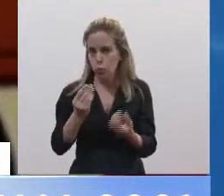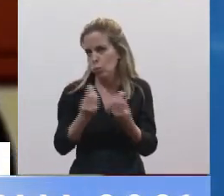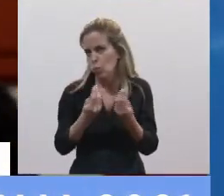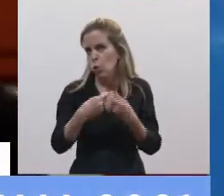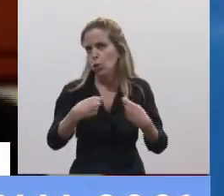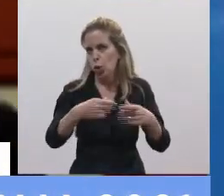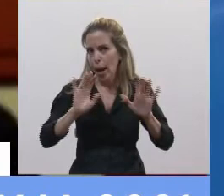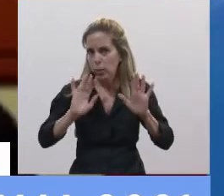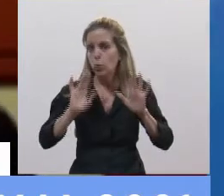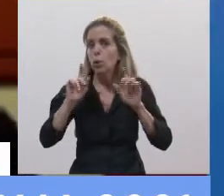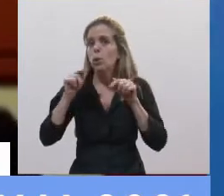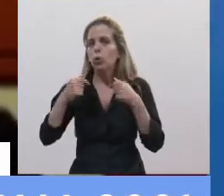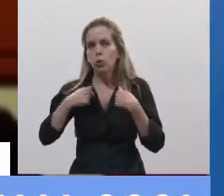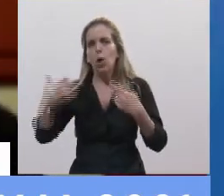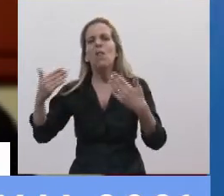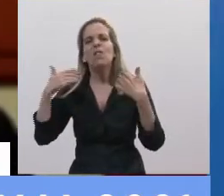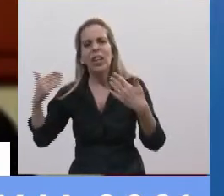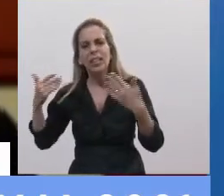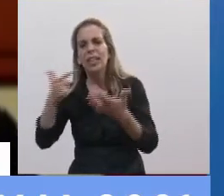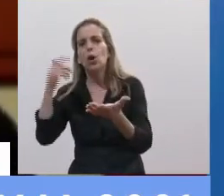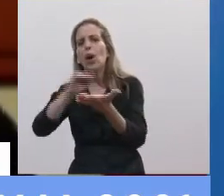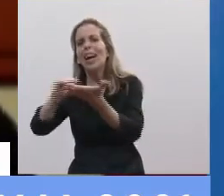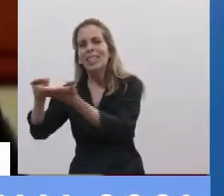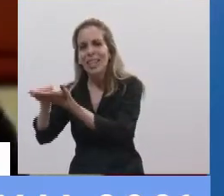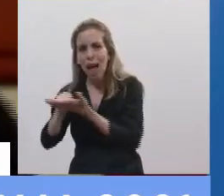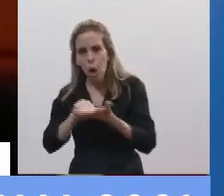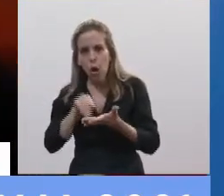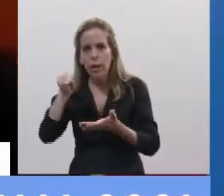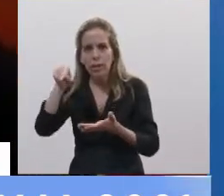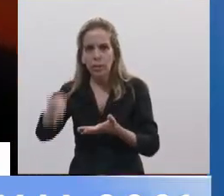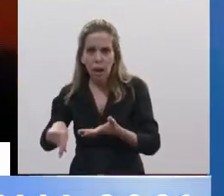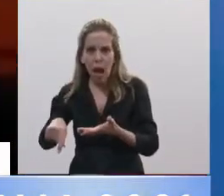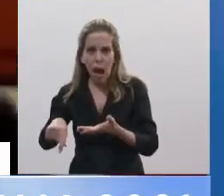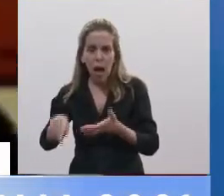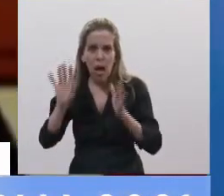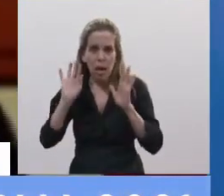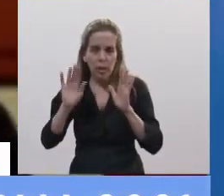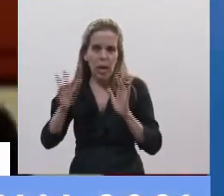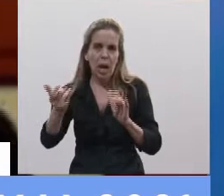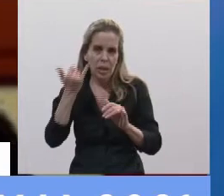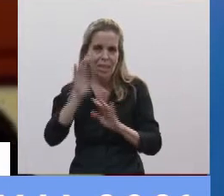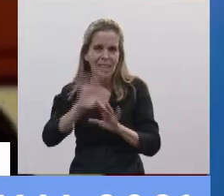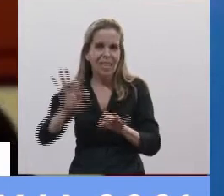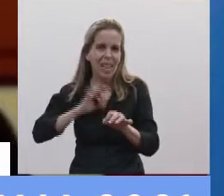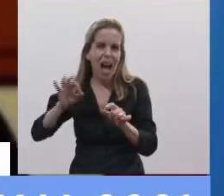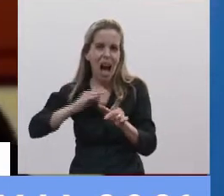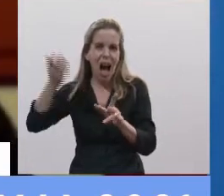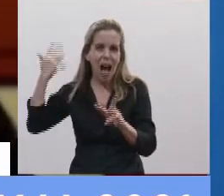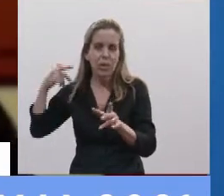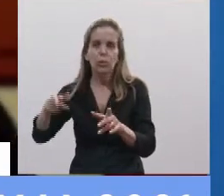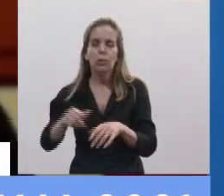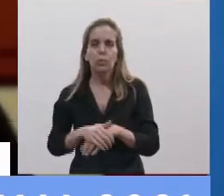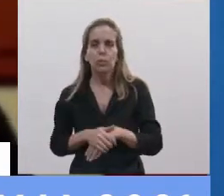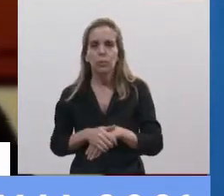felicito a muchos de los senadores que hablan muy bien acá de estos artículos que nosotros llevamos algunos años, le decimos los artículos de la